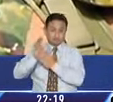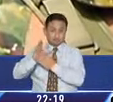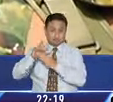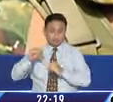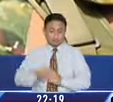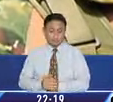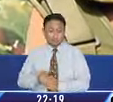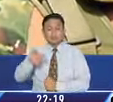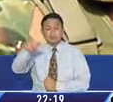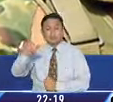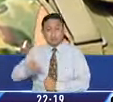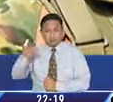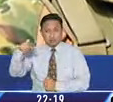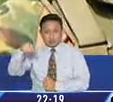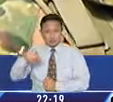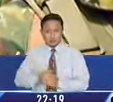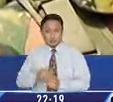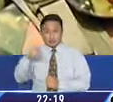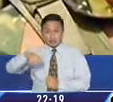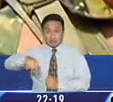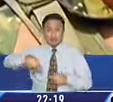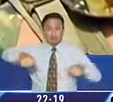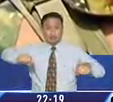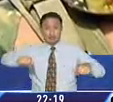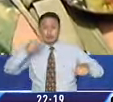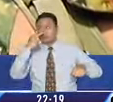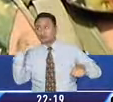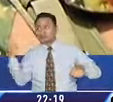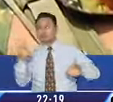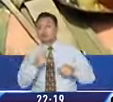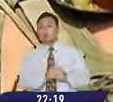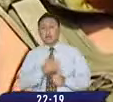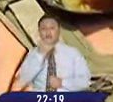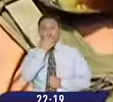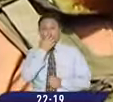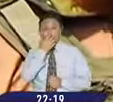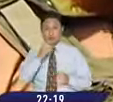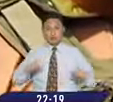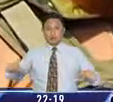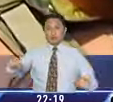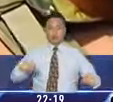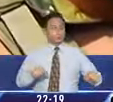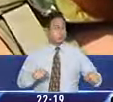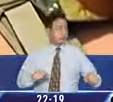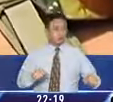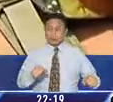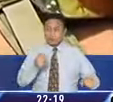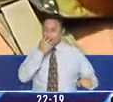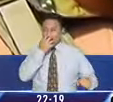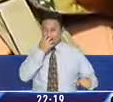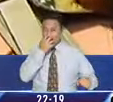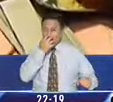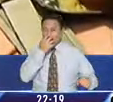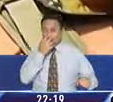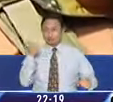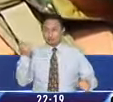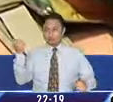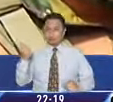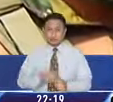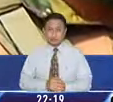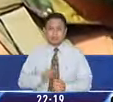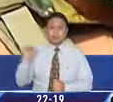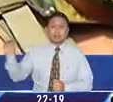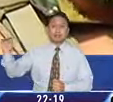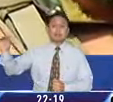de campaneros, que les llamamos, que operan a través de motocicletas y con radios, porque todo este sector no existe señal de telefonía celular. Eso hace